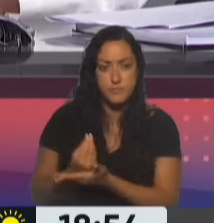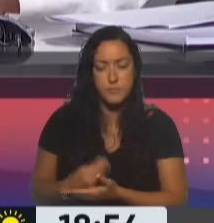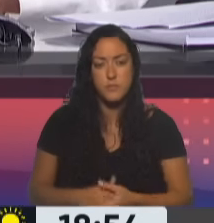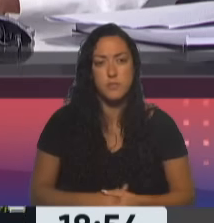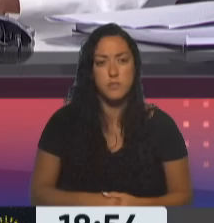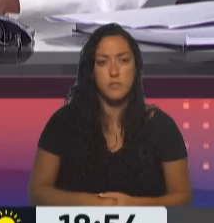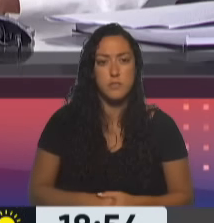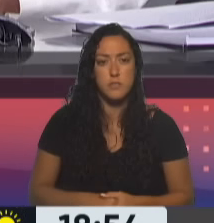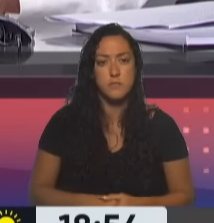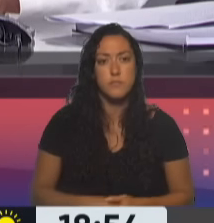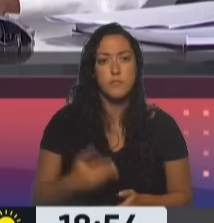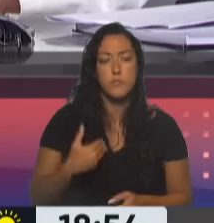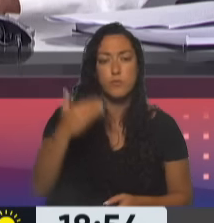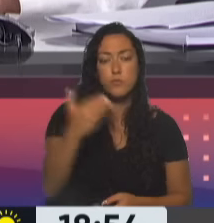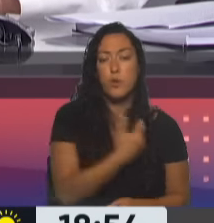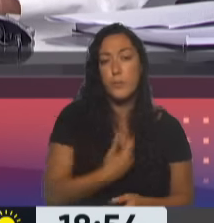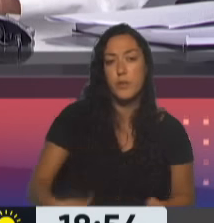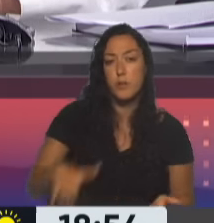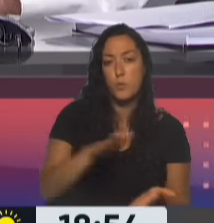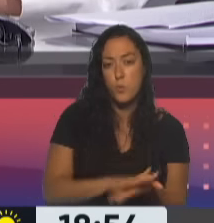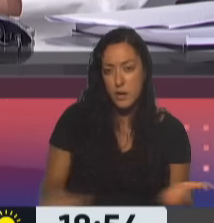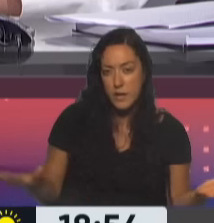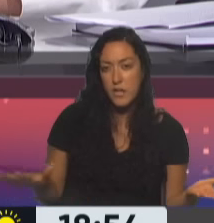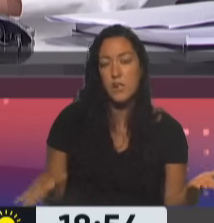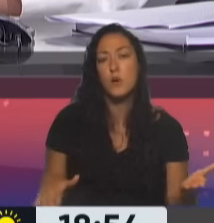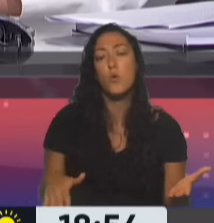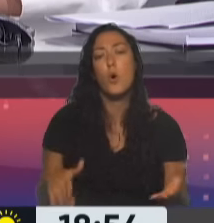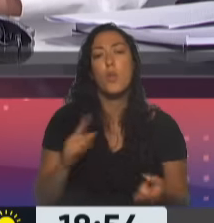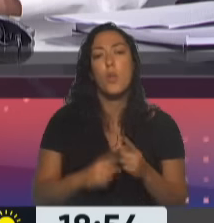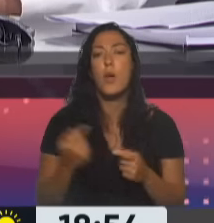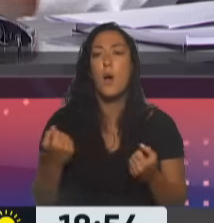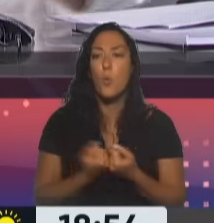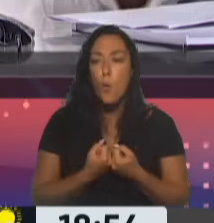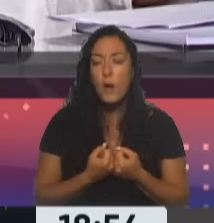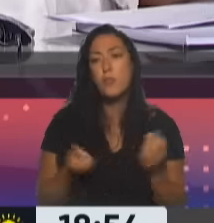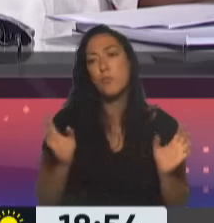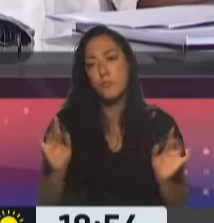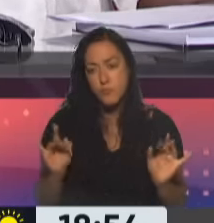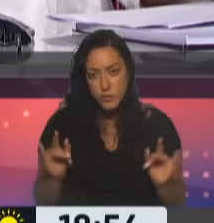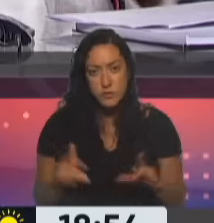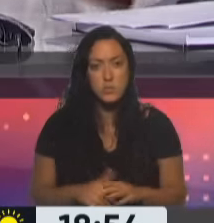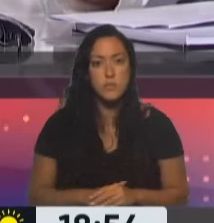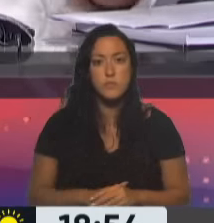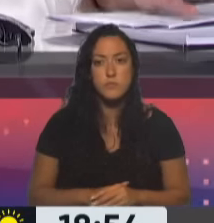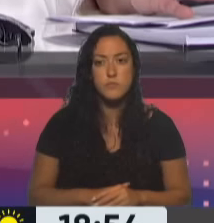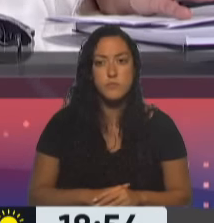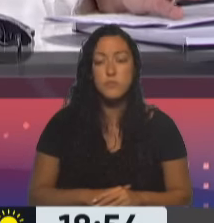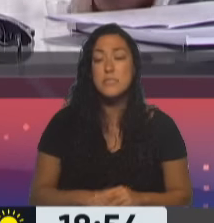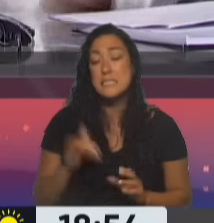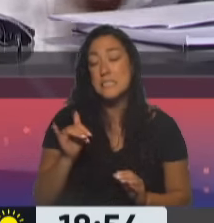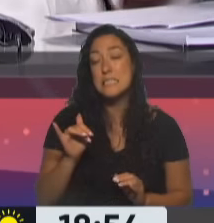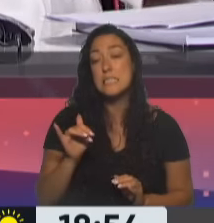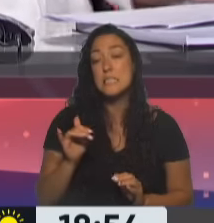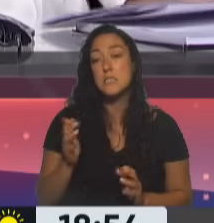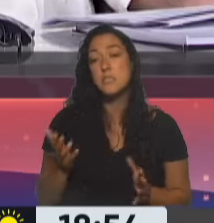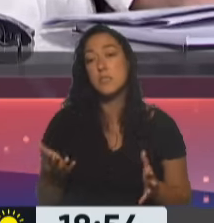futuro de este nuevo gobierno, como bien decías vos, ¿no? Difícil que haya un acuerdo, ¿no? Por lo menos va a ser complicado, se puede hacer,